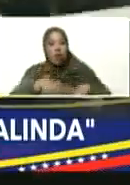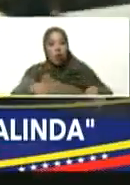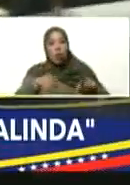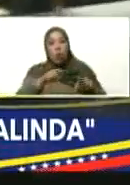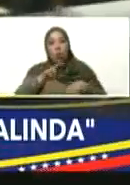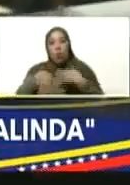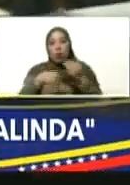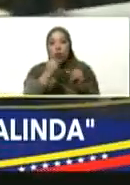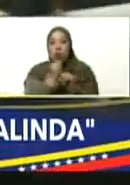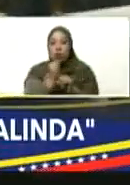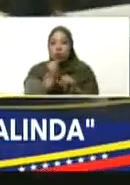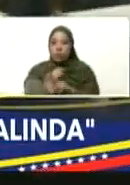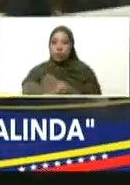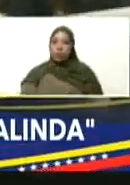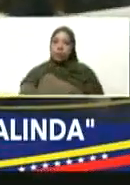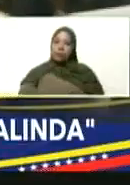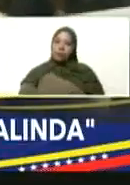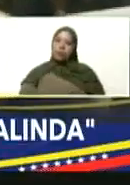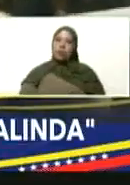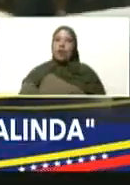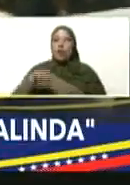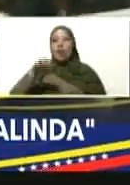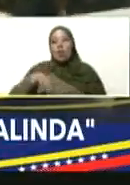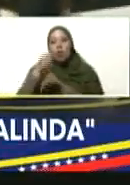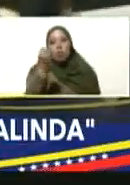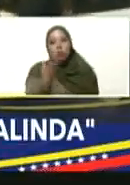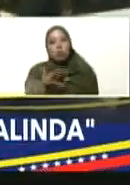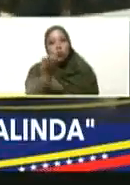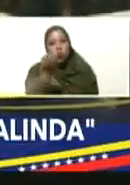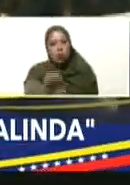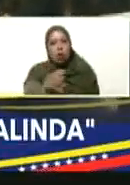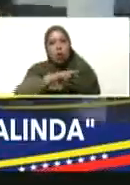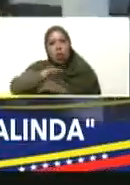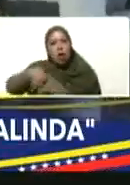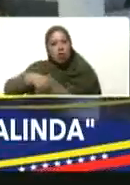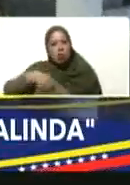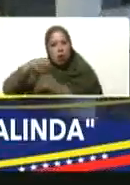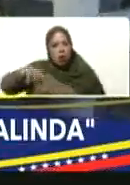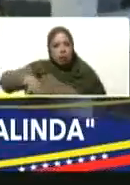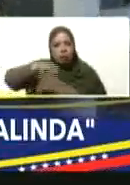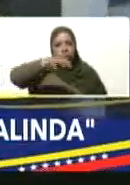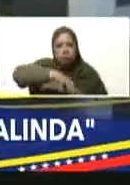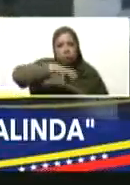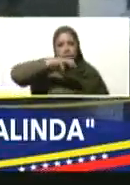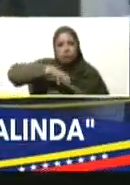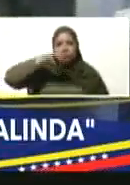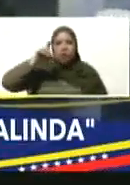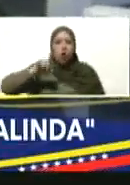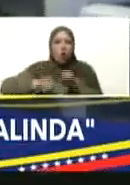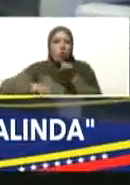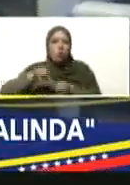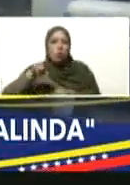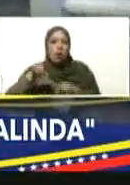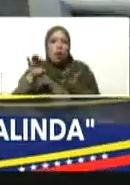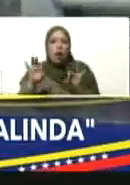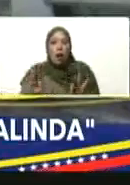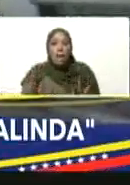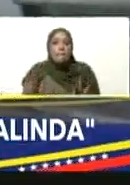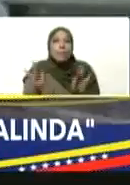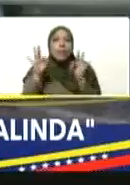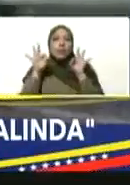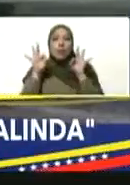nivel del estado Monagas como también a nivel nacional. Estos productos son muy especiales. Yo me voy a